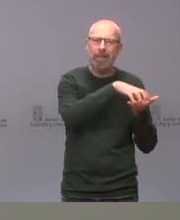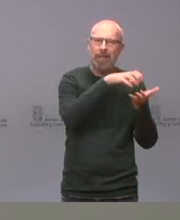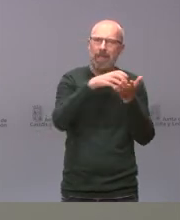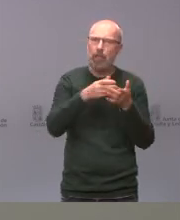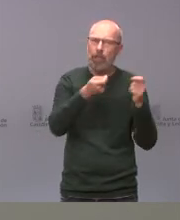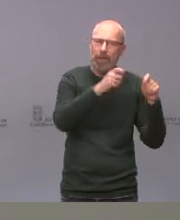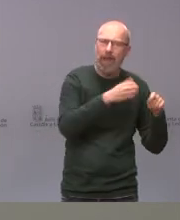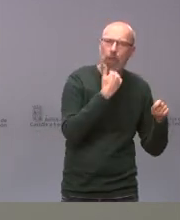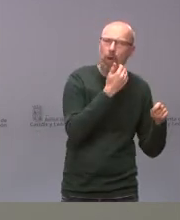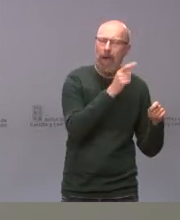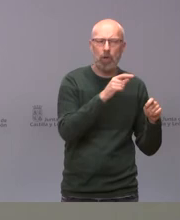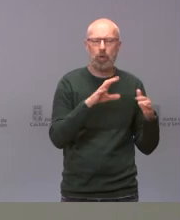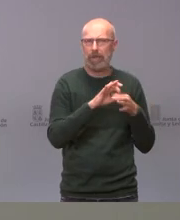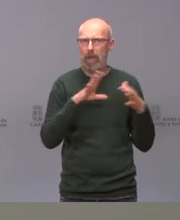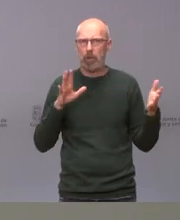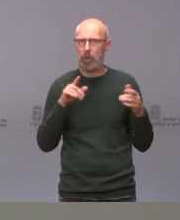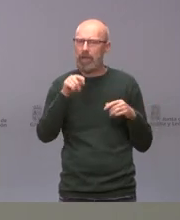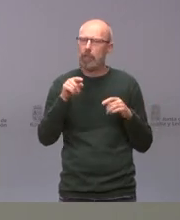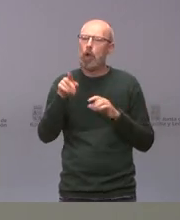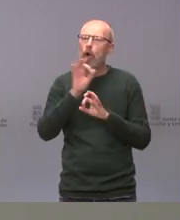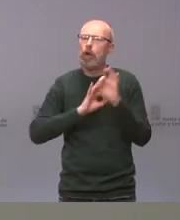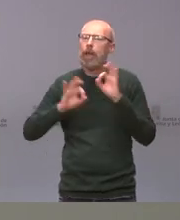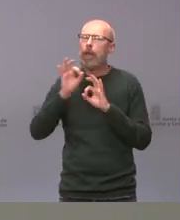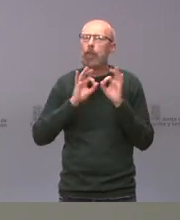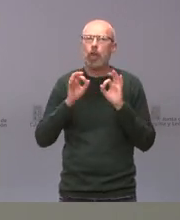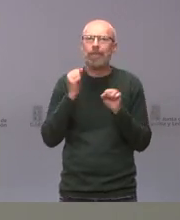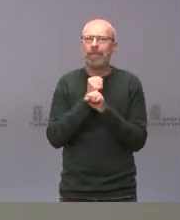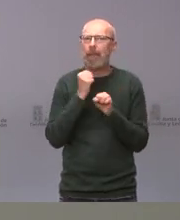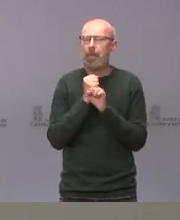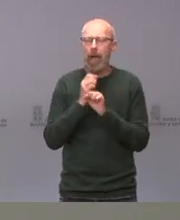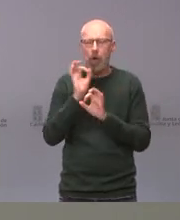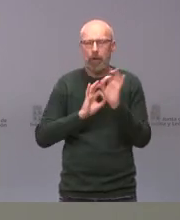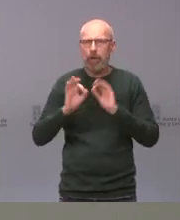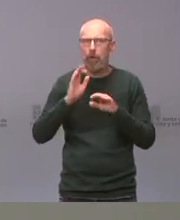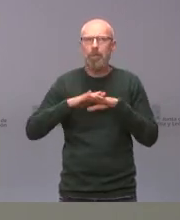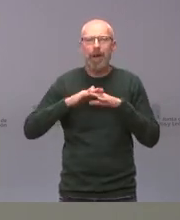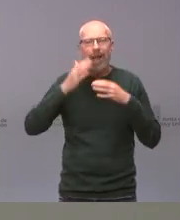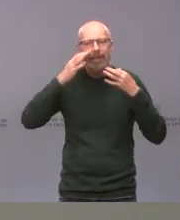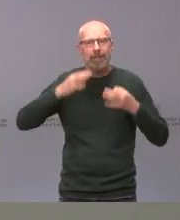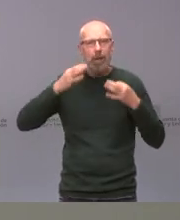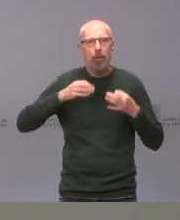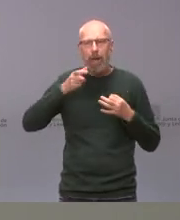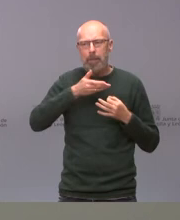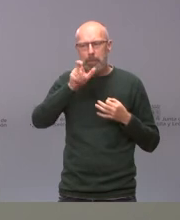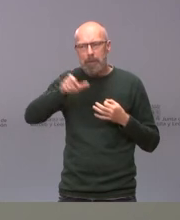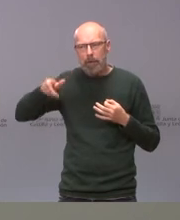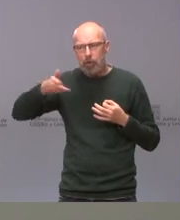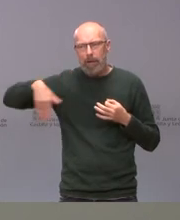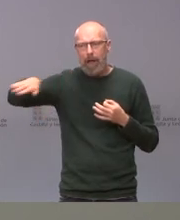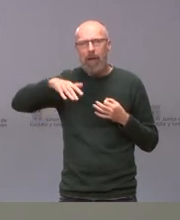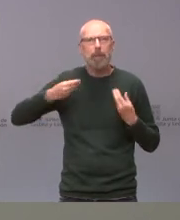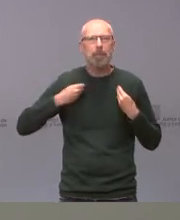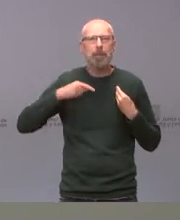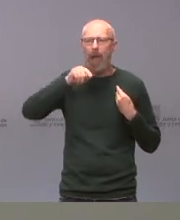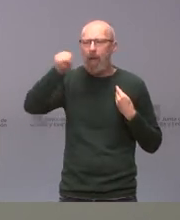trabajo, pero con la garantía absoluta de que todos y cada uno de nuestros ciudadanos, en cualquier rincón, va a tener su médico y su